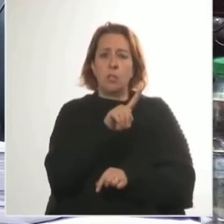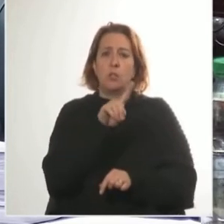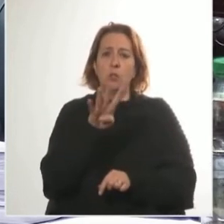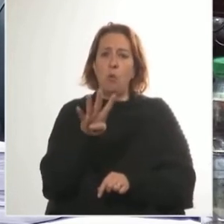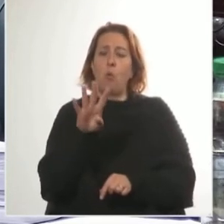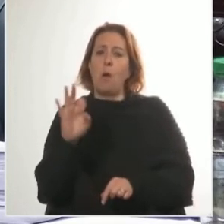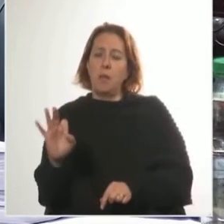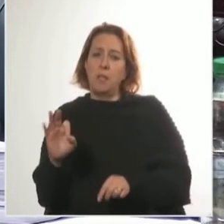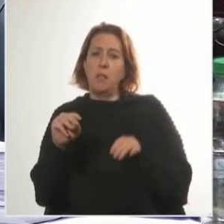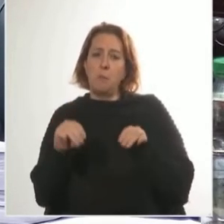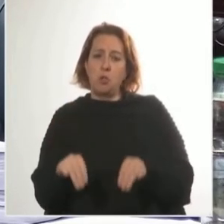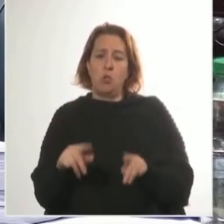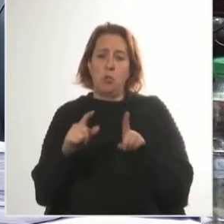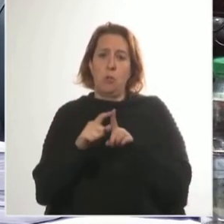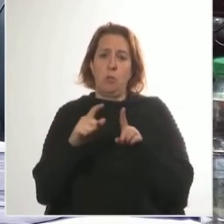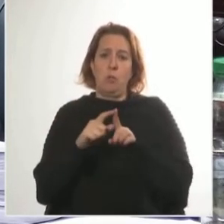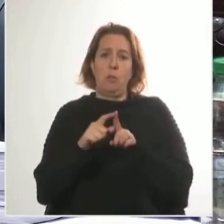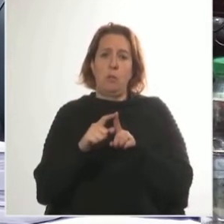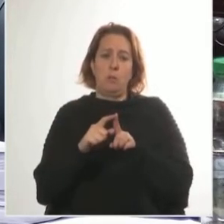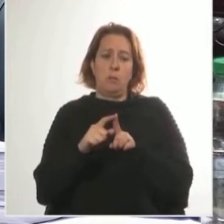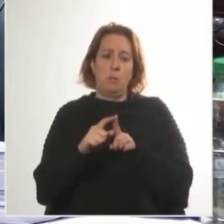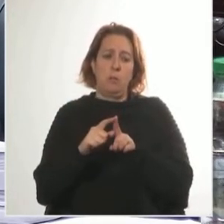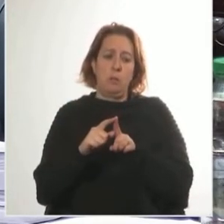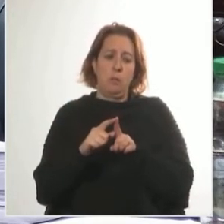140 millones de dólares